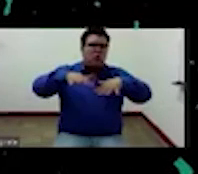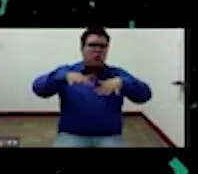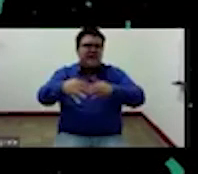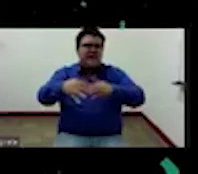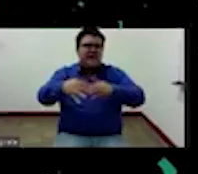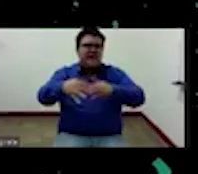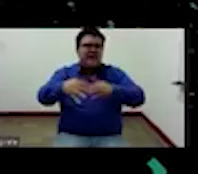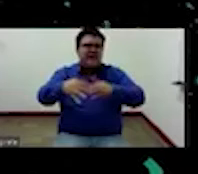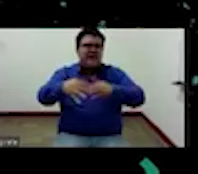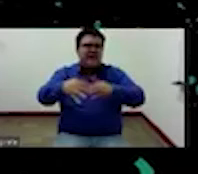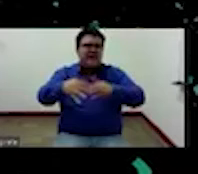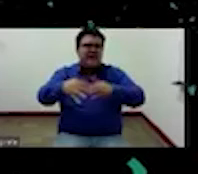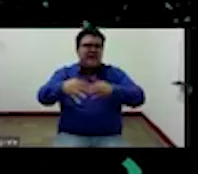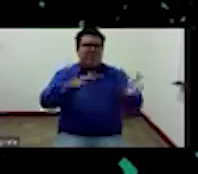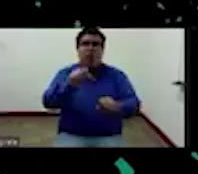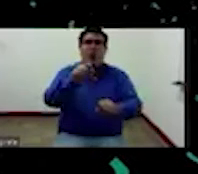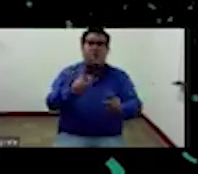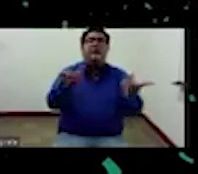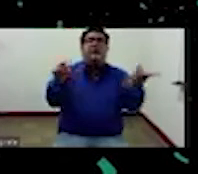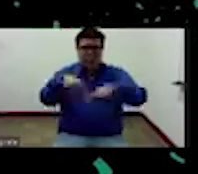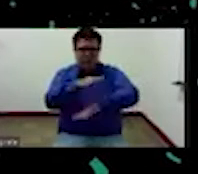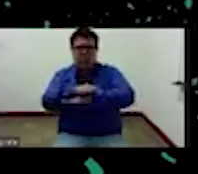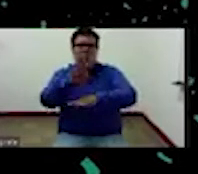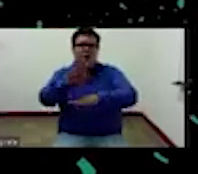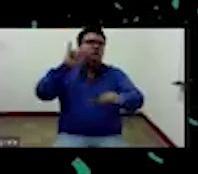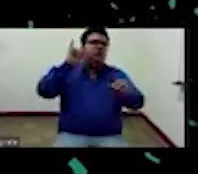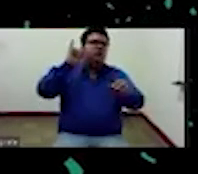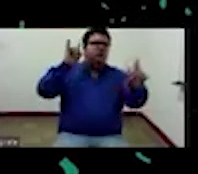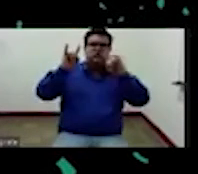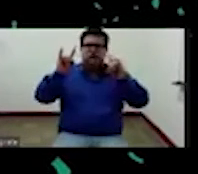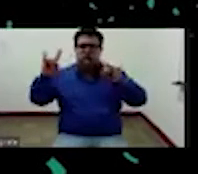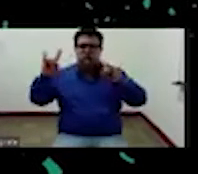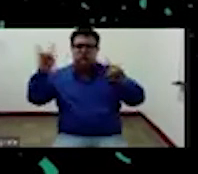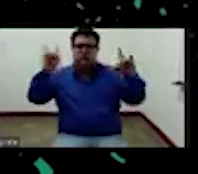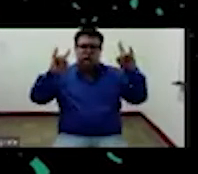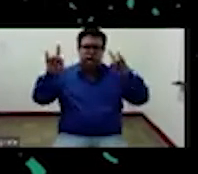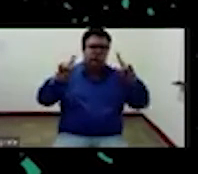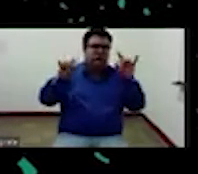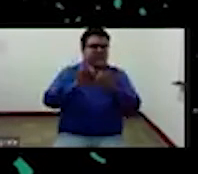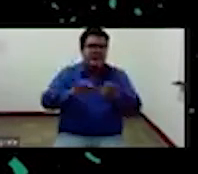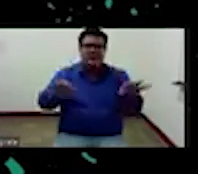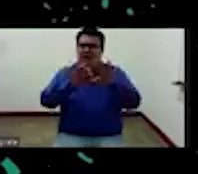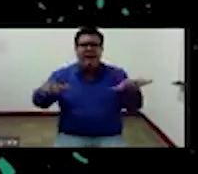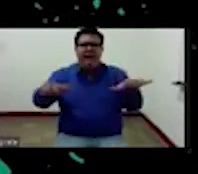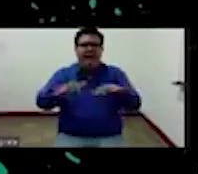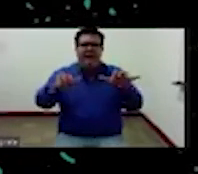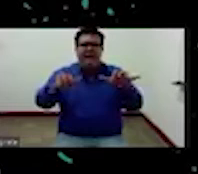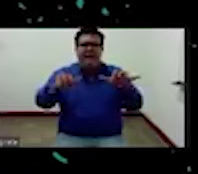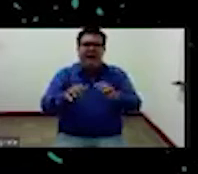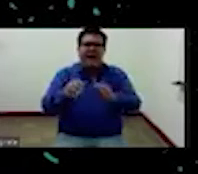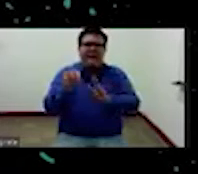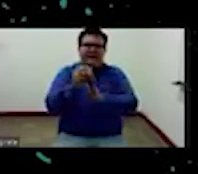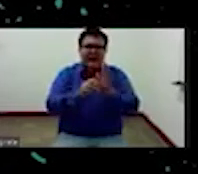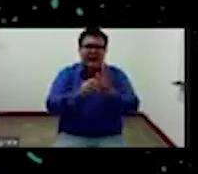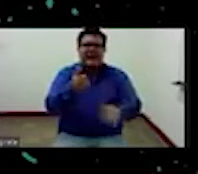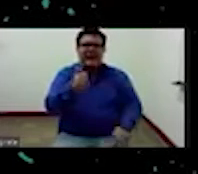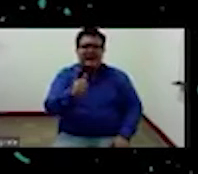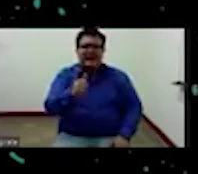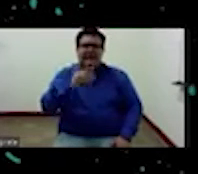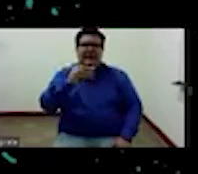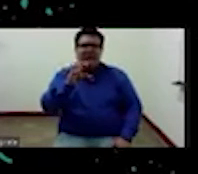4 de la tarde, a 110 decibeles, para que realmente